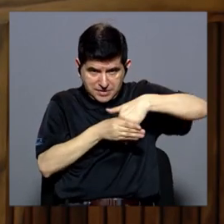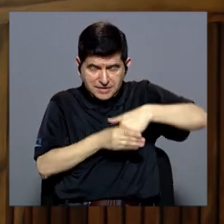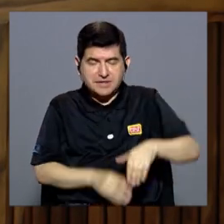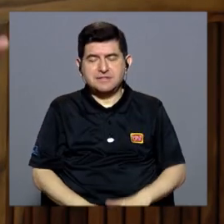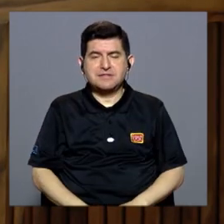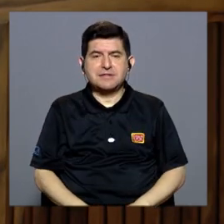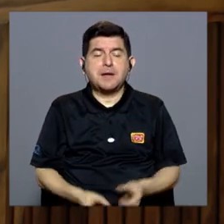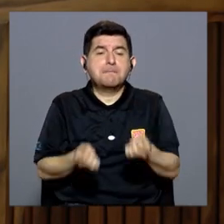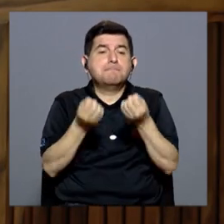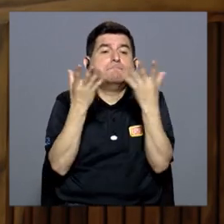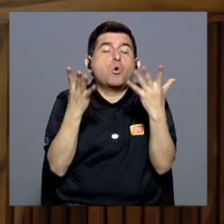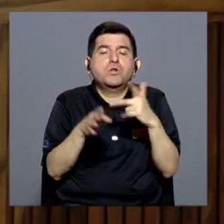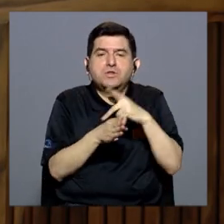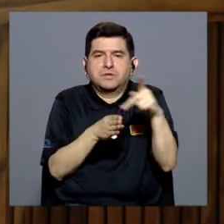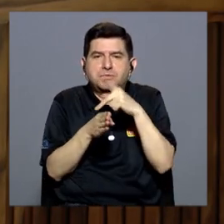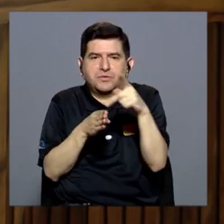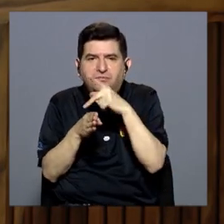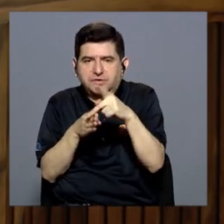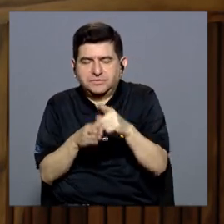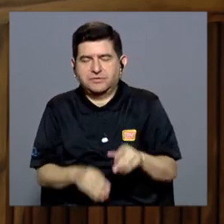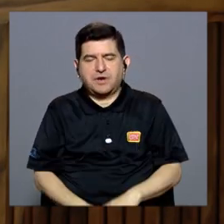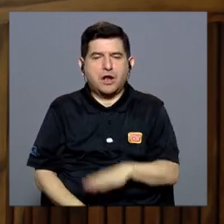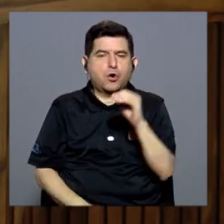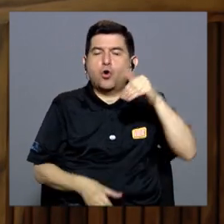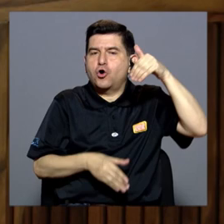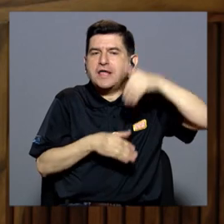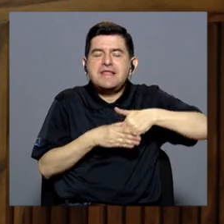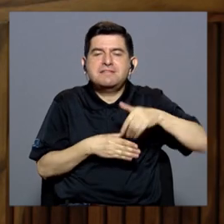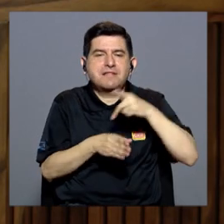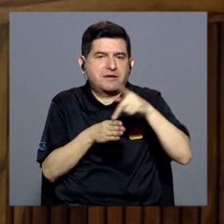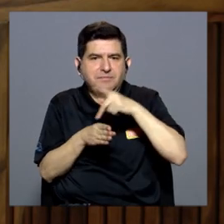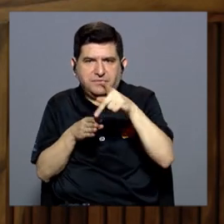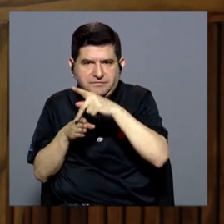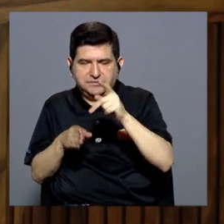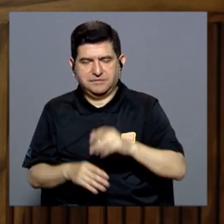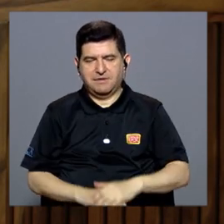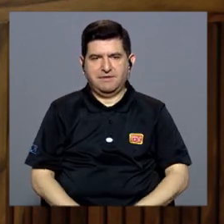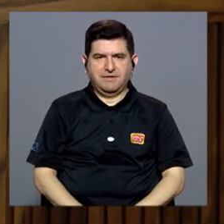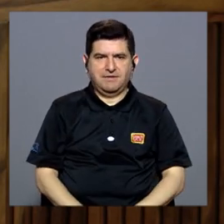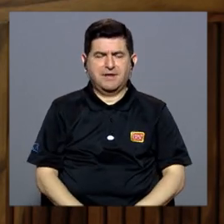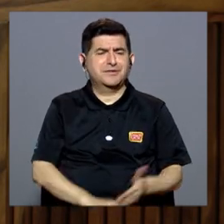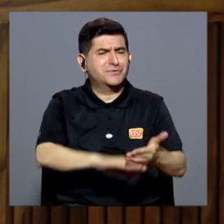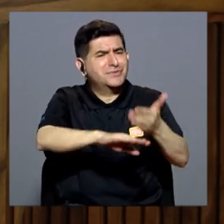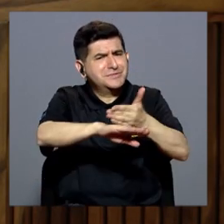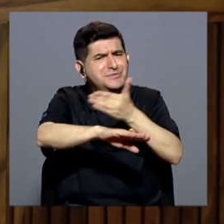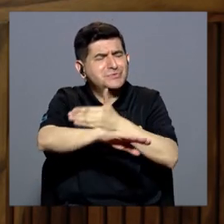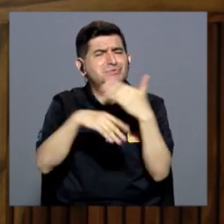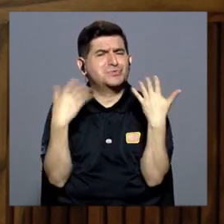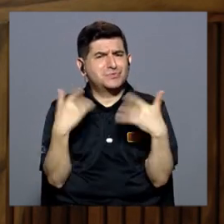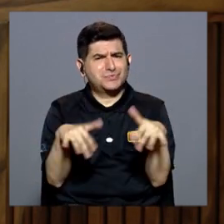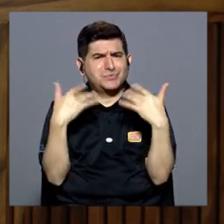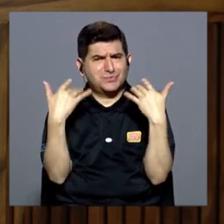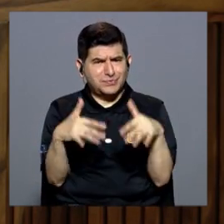o multidisciplinaria, como se le quiera llamar. Entonces, tenemos que avanzar mucho